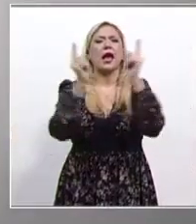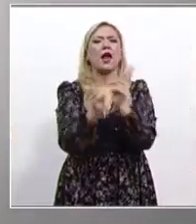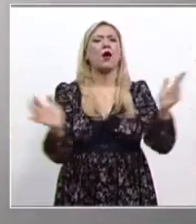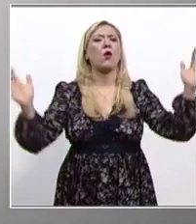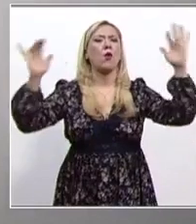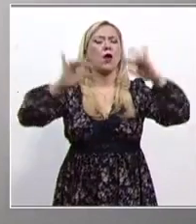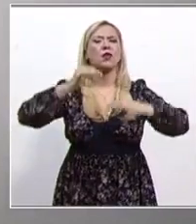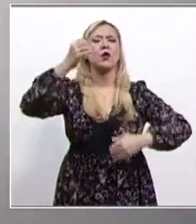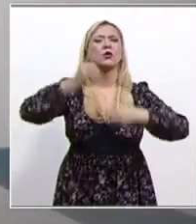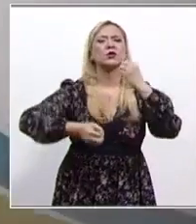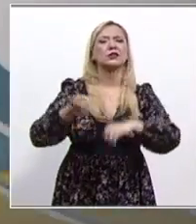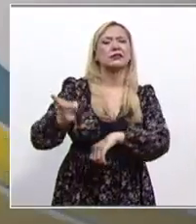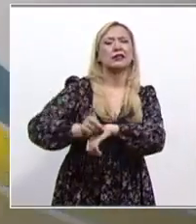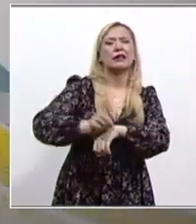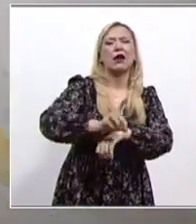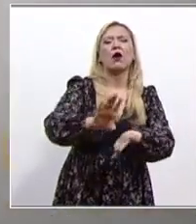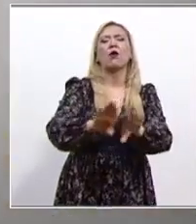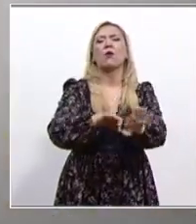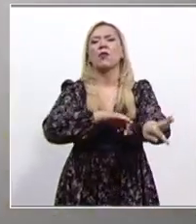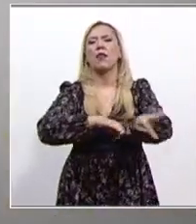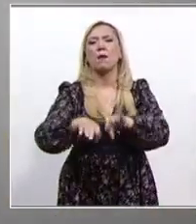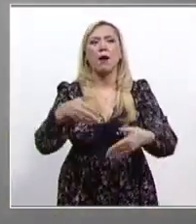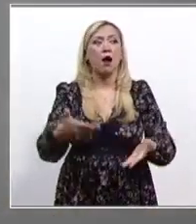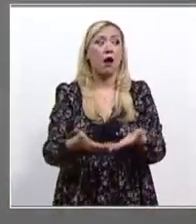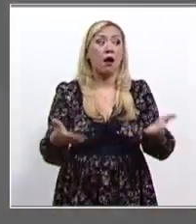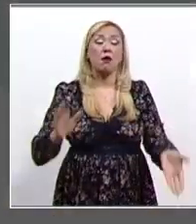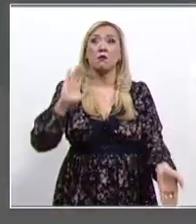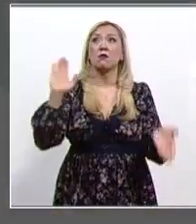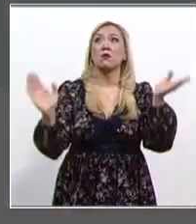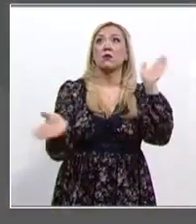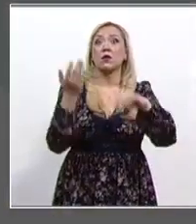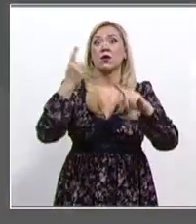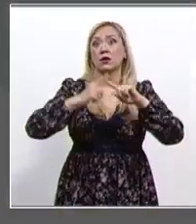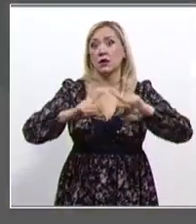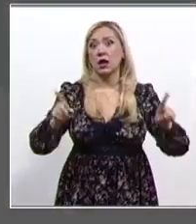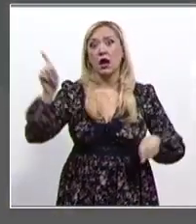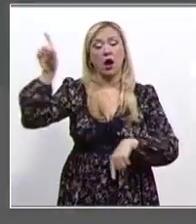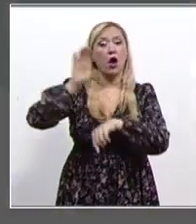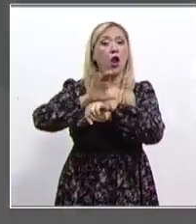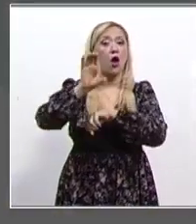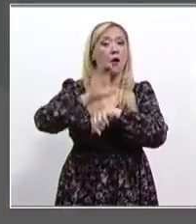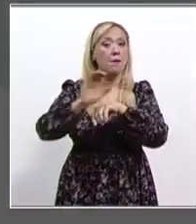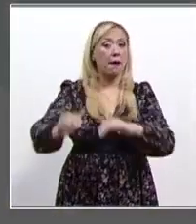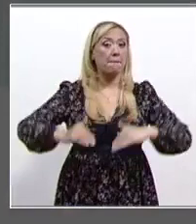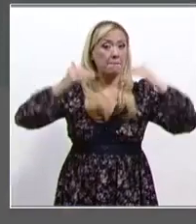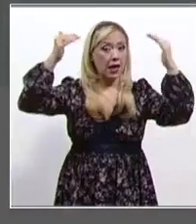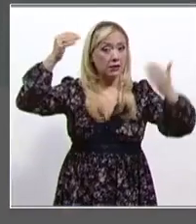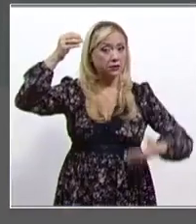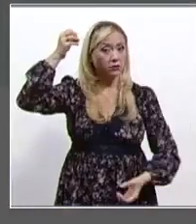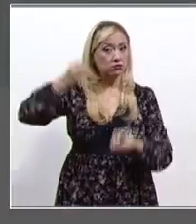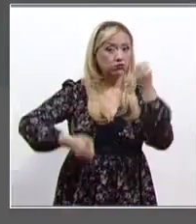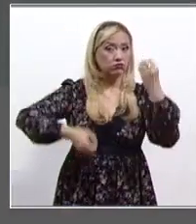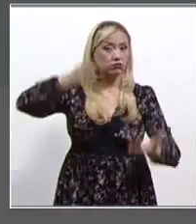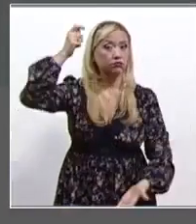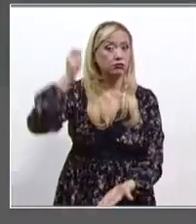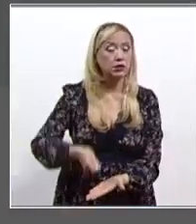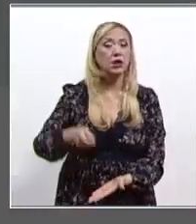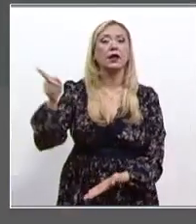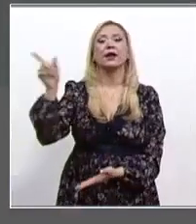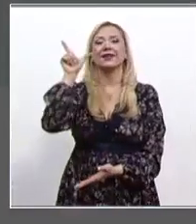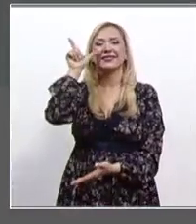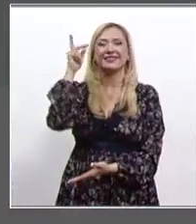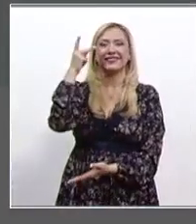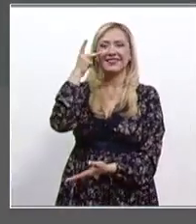ordinaria con el tema La justicia en el mundo actual, organizado por la Corte Suprema de Colombia, la ministra presidenta Norma Lucía Piña denunció